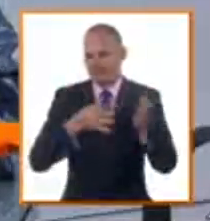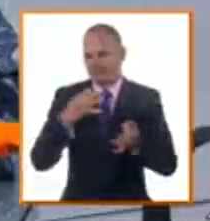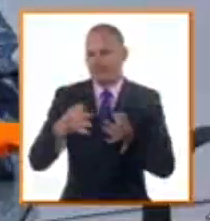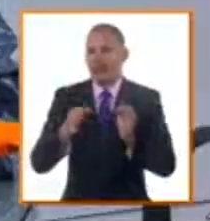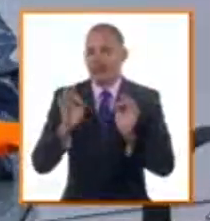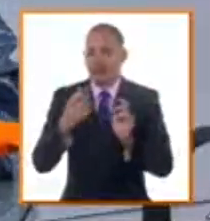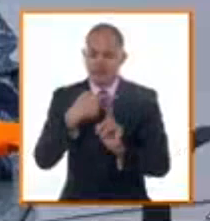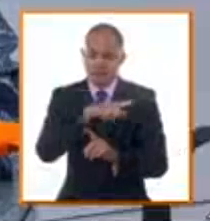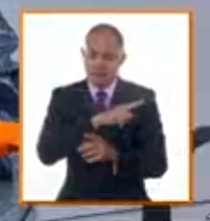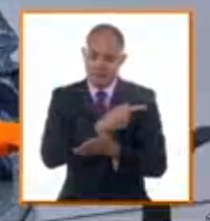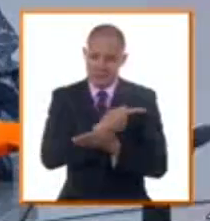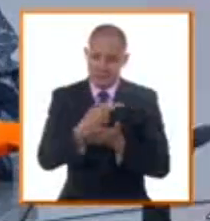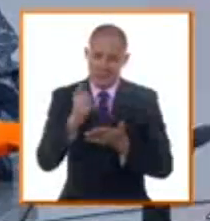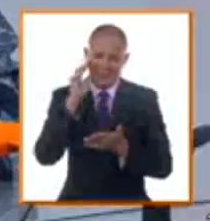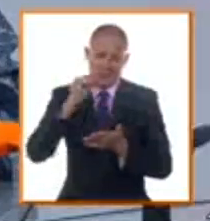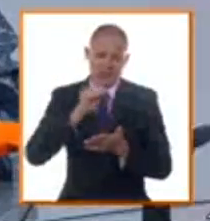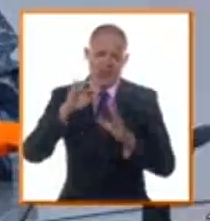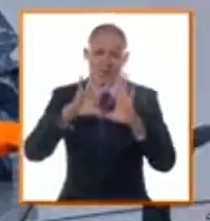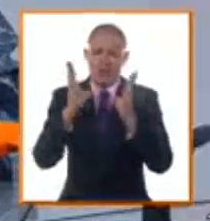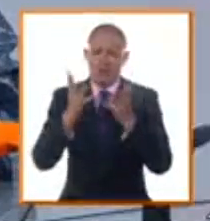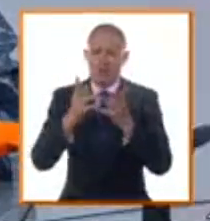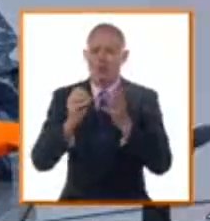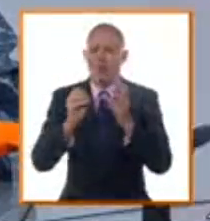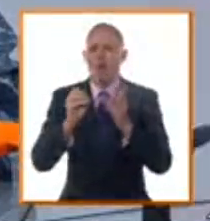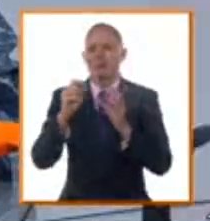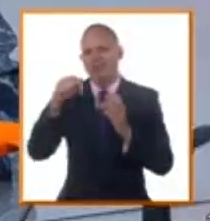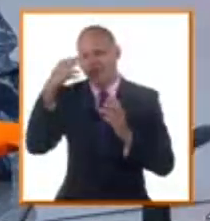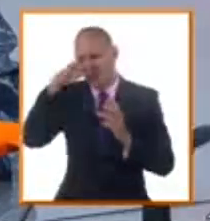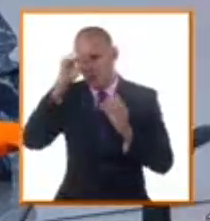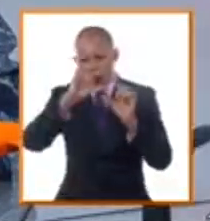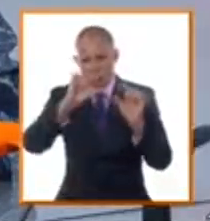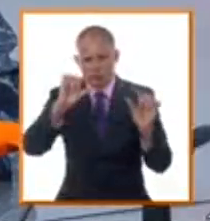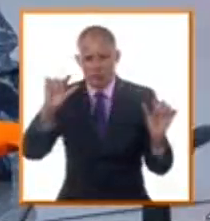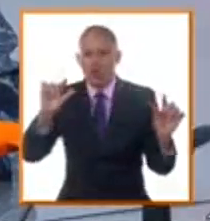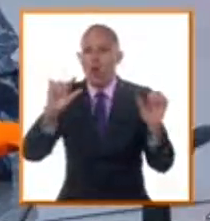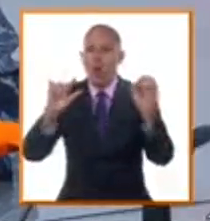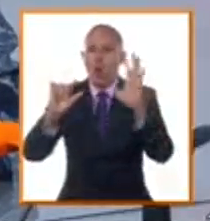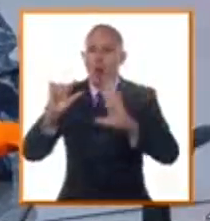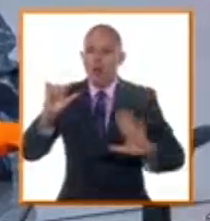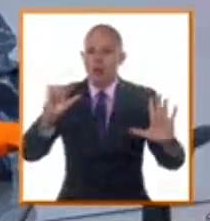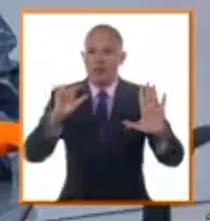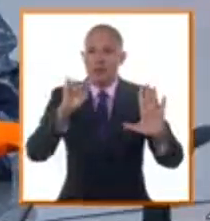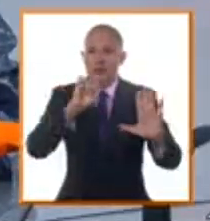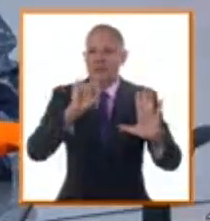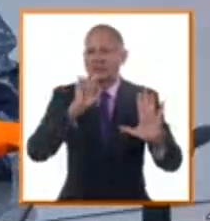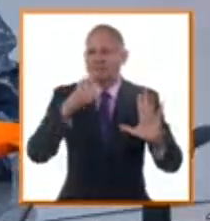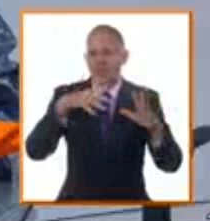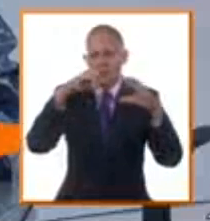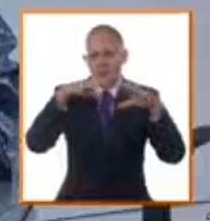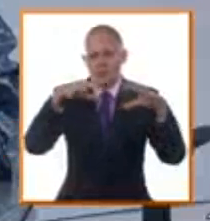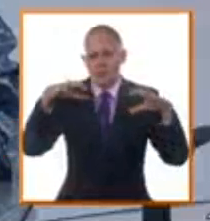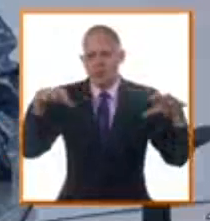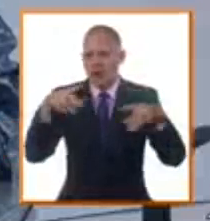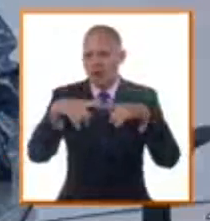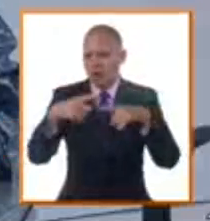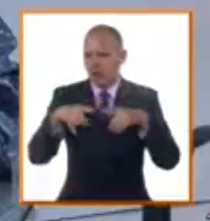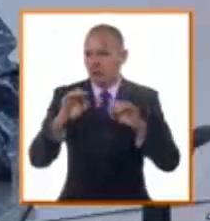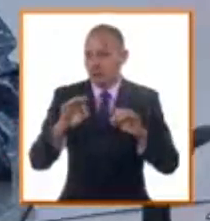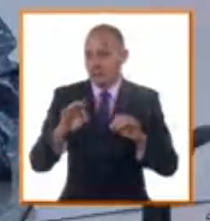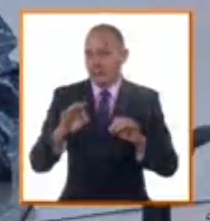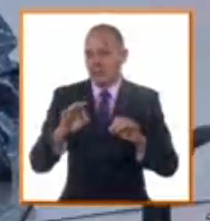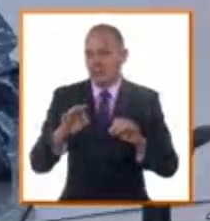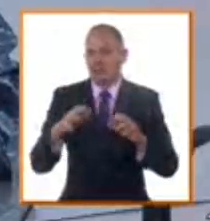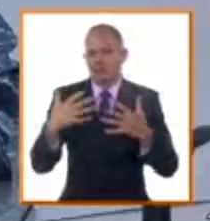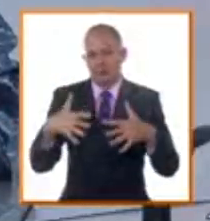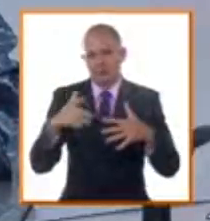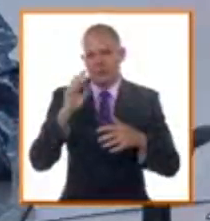las informaciones más actualizadas sobre lo que ha ocurrido en los últimos días, los primeros días del mes de junio, la primera decena del mes de